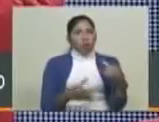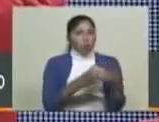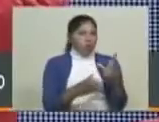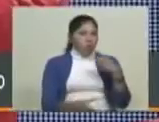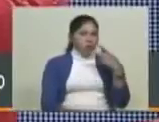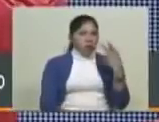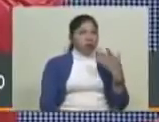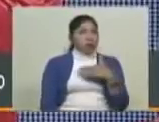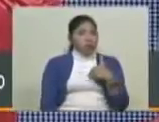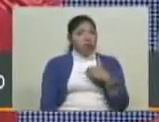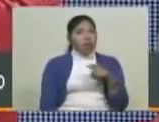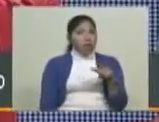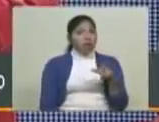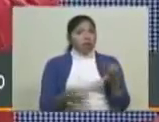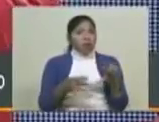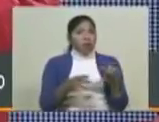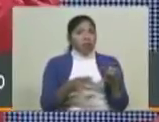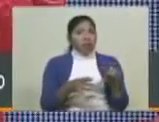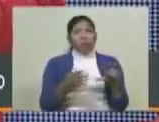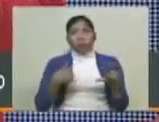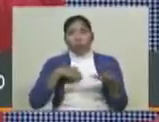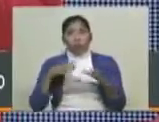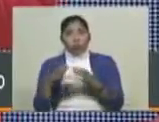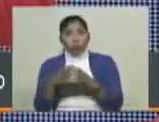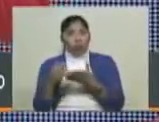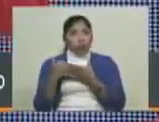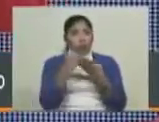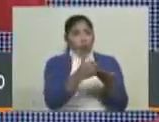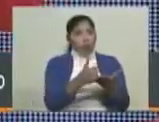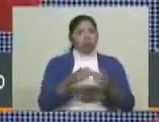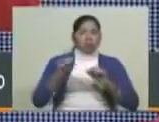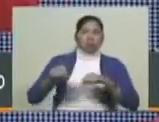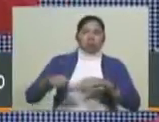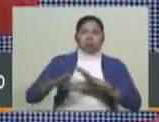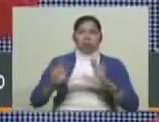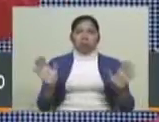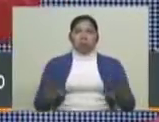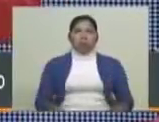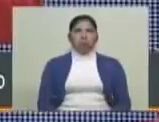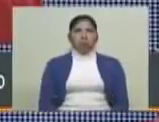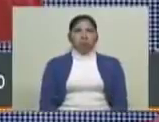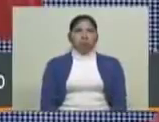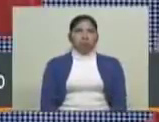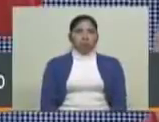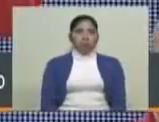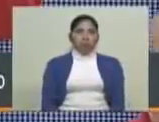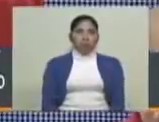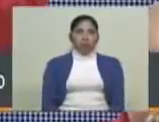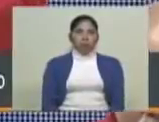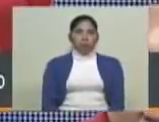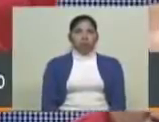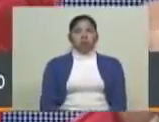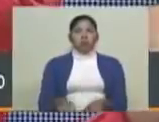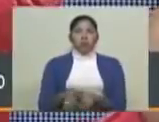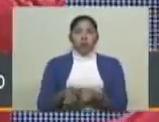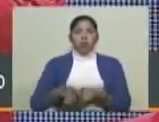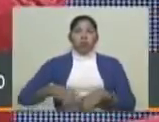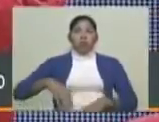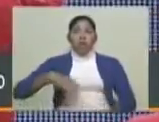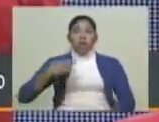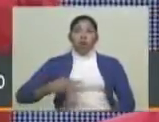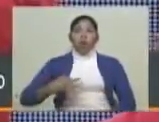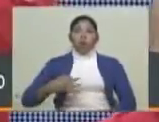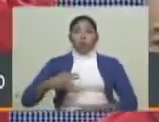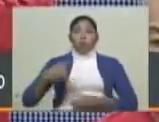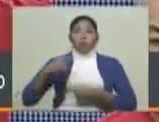ojalá todos pudiéramos nosotros estar bien seguros y tener cada voto amarrado, amarrado. Y cuando digo